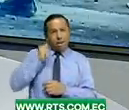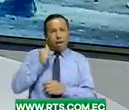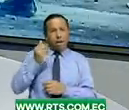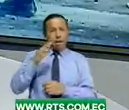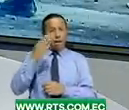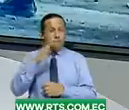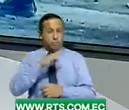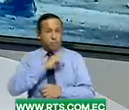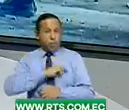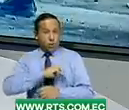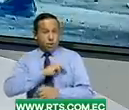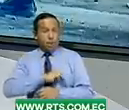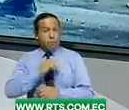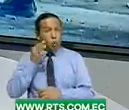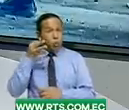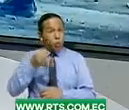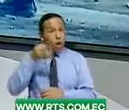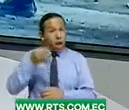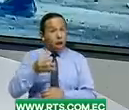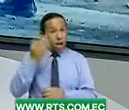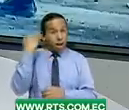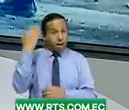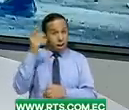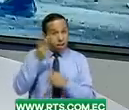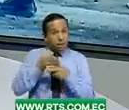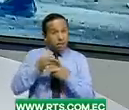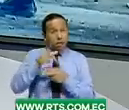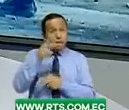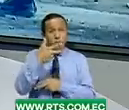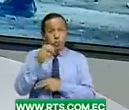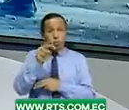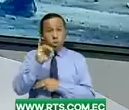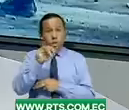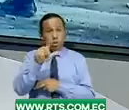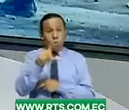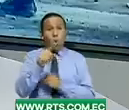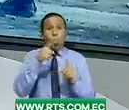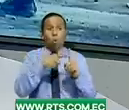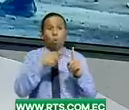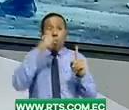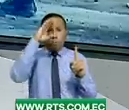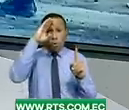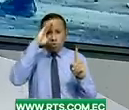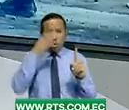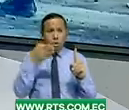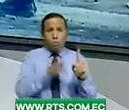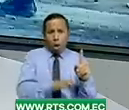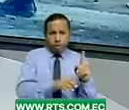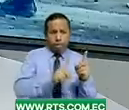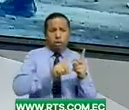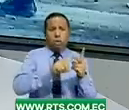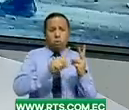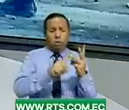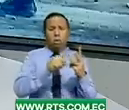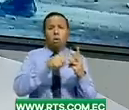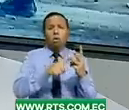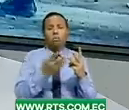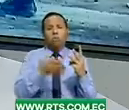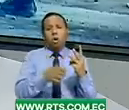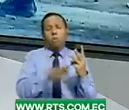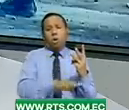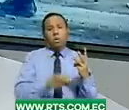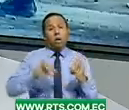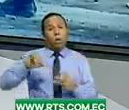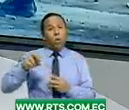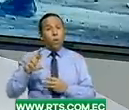de Durán, Luis Chonillo, tras el deceso de otro agente policial y un trabajador de una empresa. Jorge Salazar acudió al Palacio